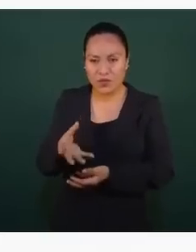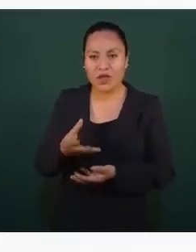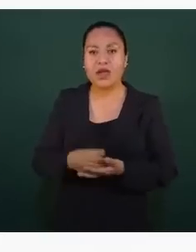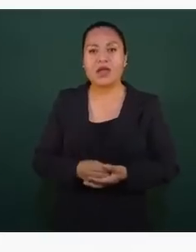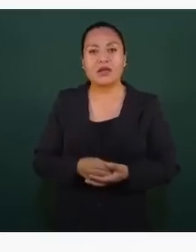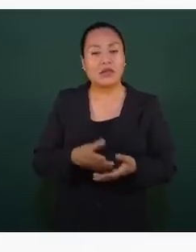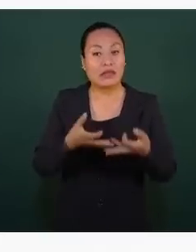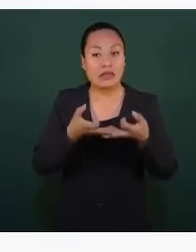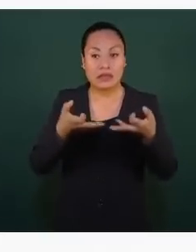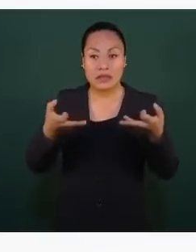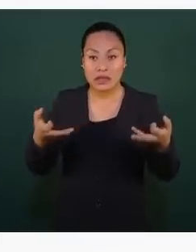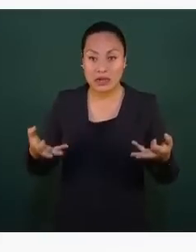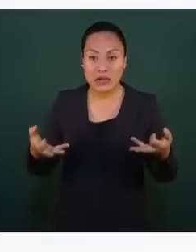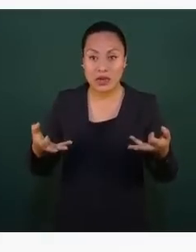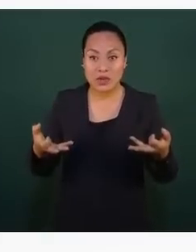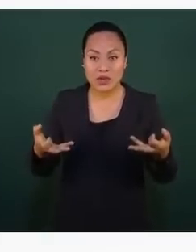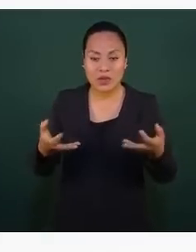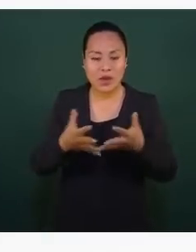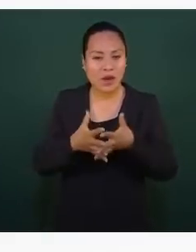hectáreas.